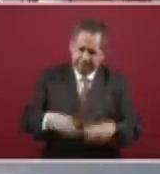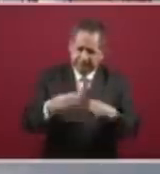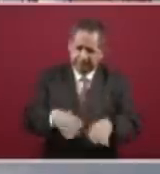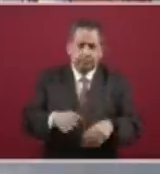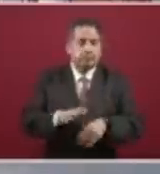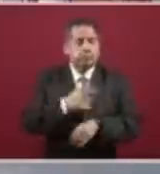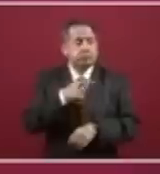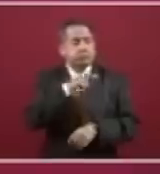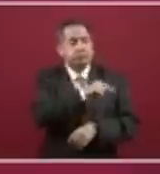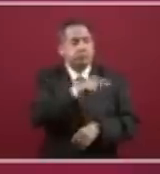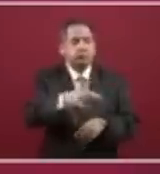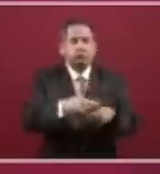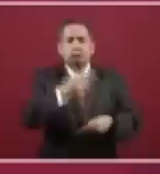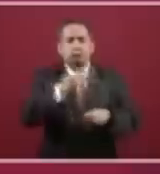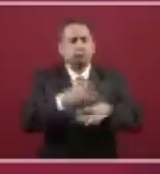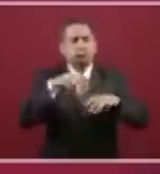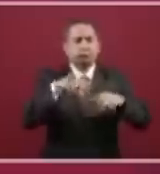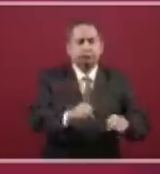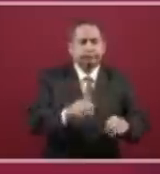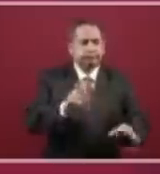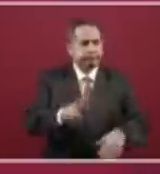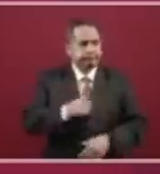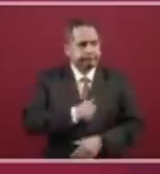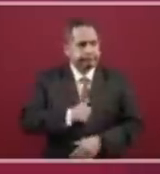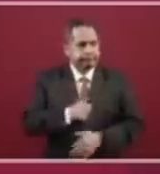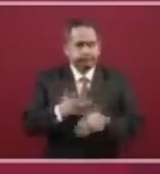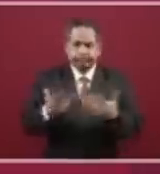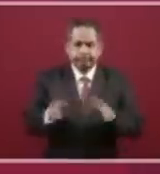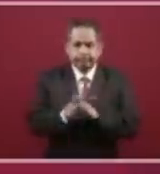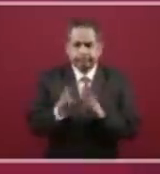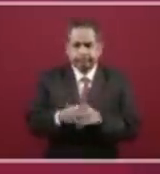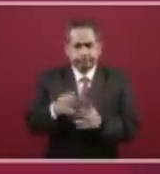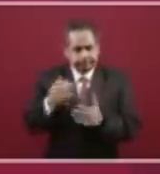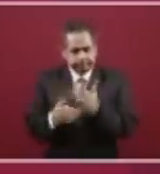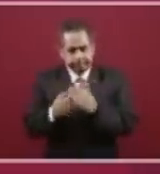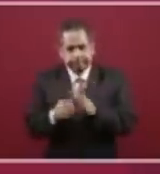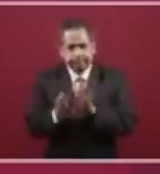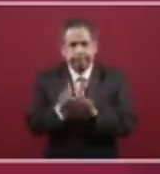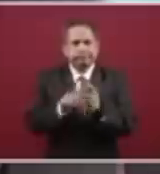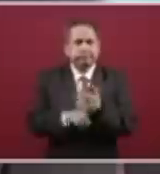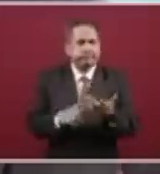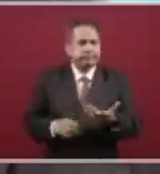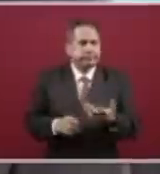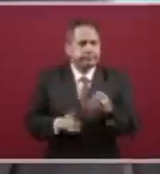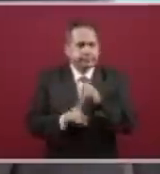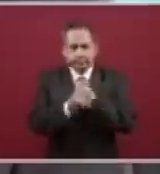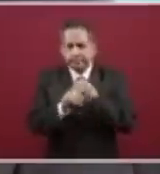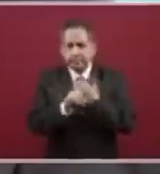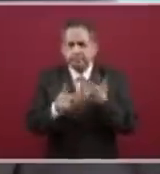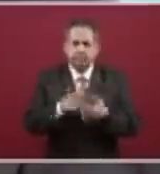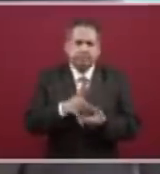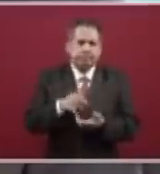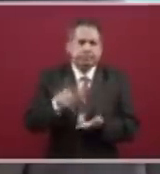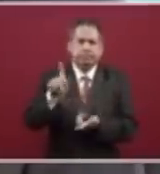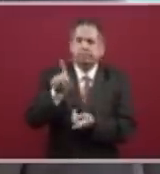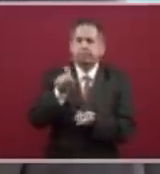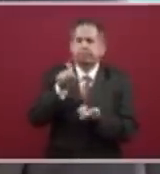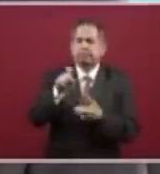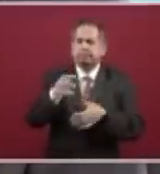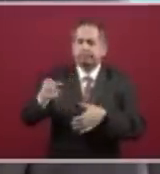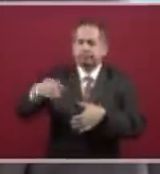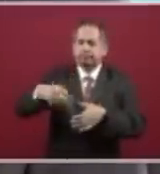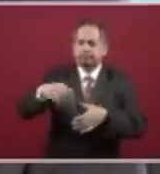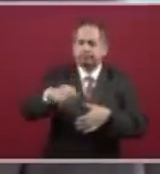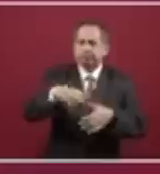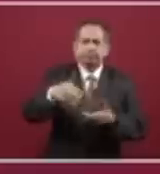casetas lamentablemente que además no se limita a la toma de casetas sino al problema del bote o lo que es un problema